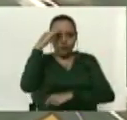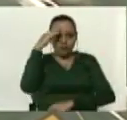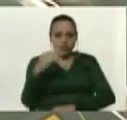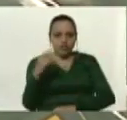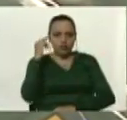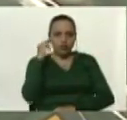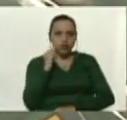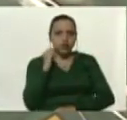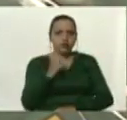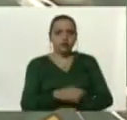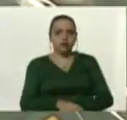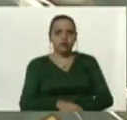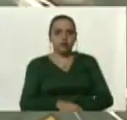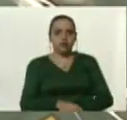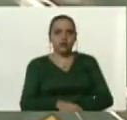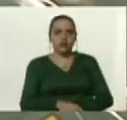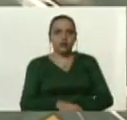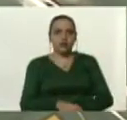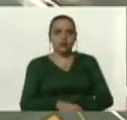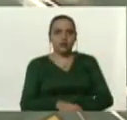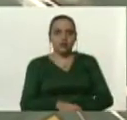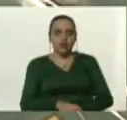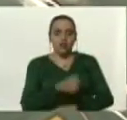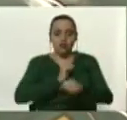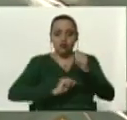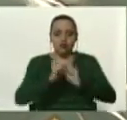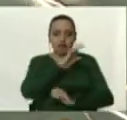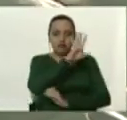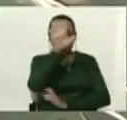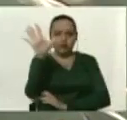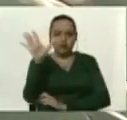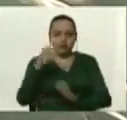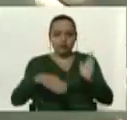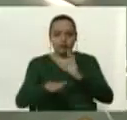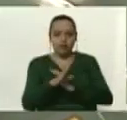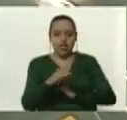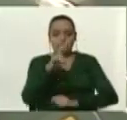bolivariana. Baladín Insomne, el espacio soberano rumbo al centenario.